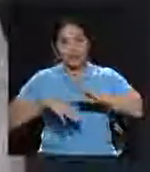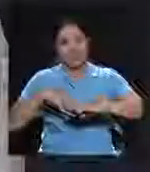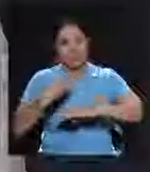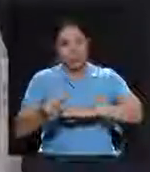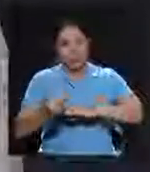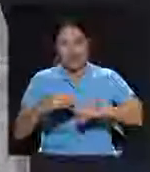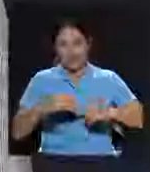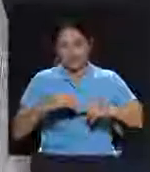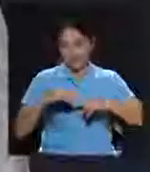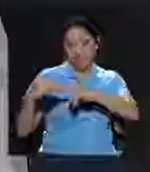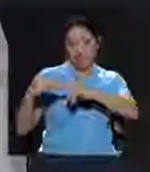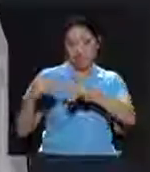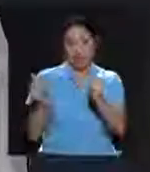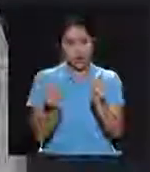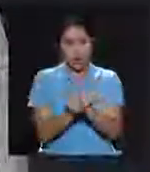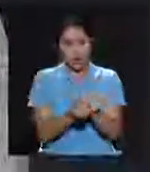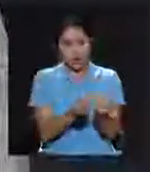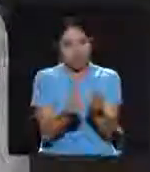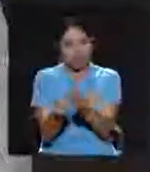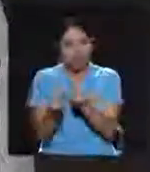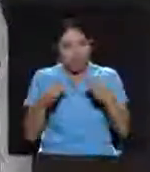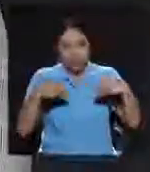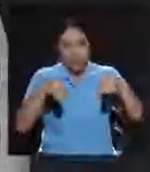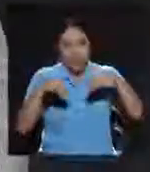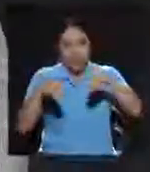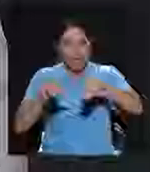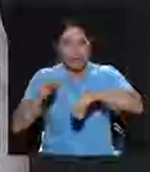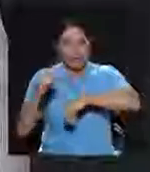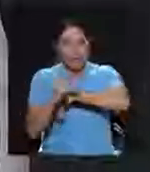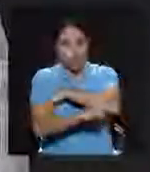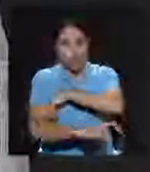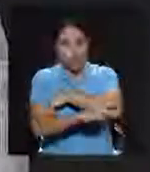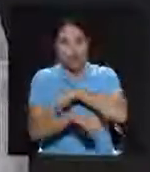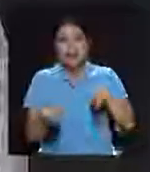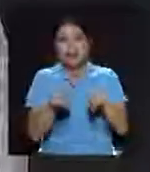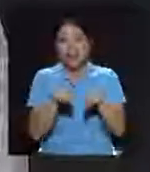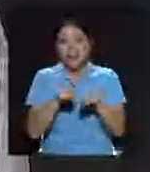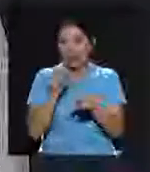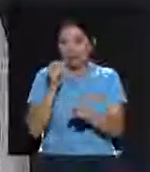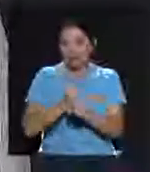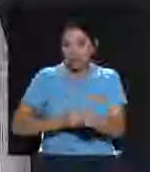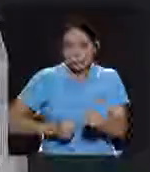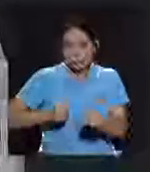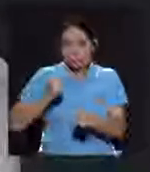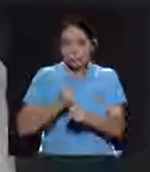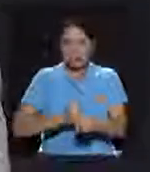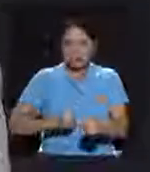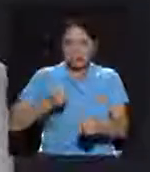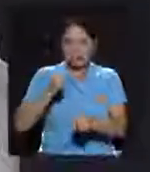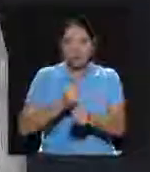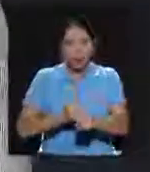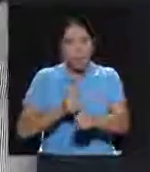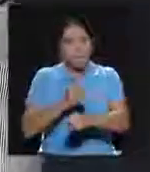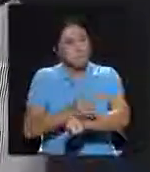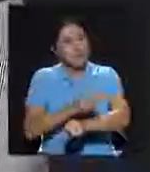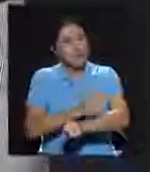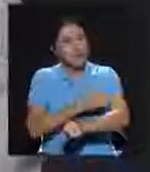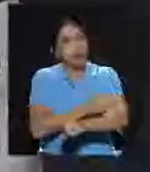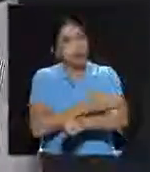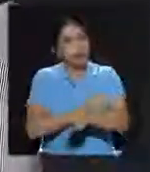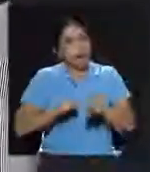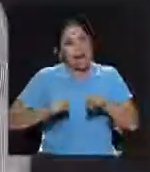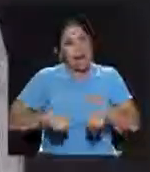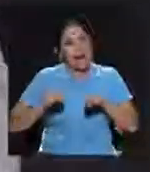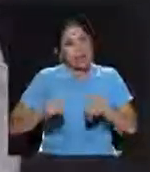exportadora pero también hemos estado trabajando muy intensamente en mejorar la importación las capacidades para